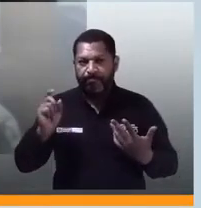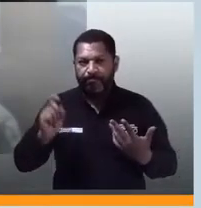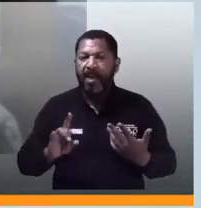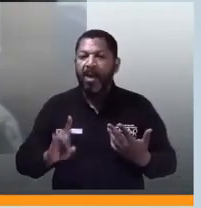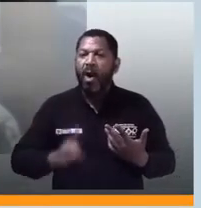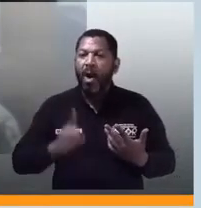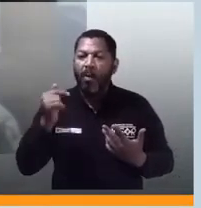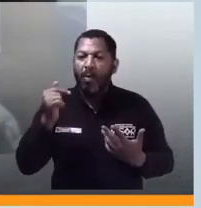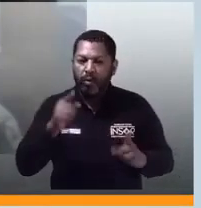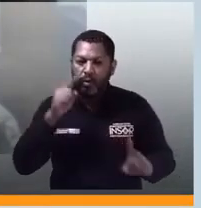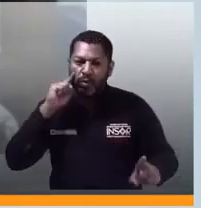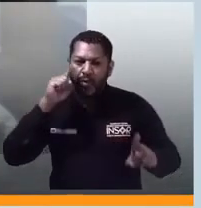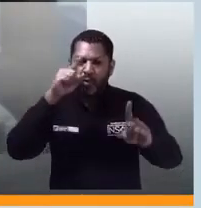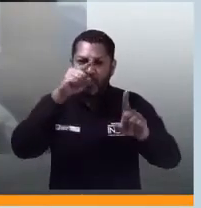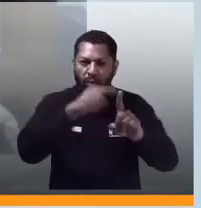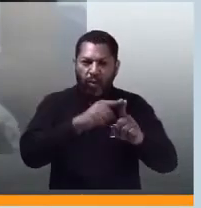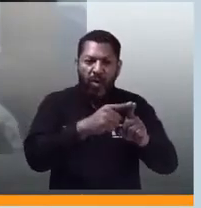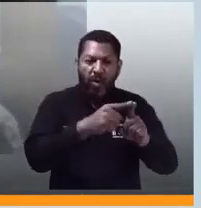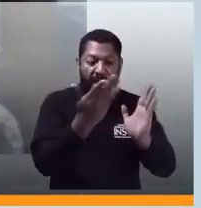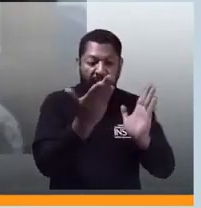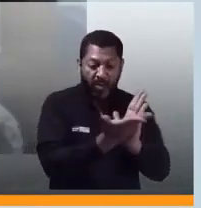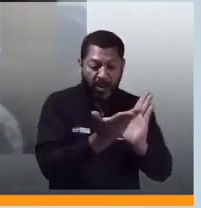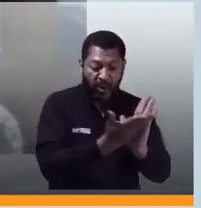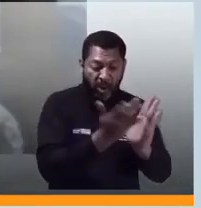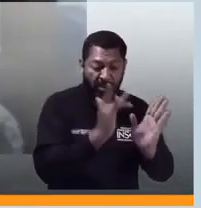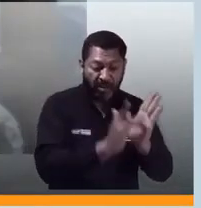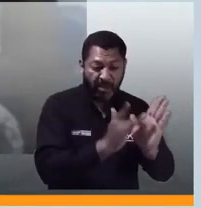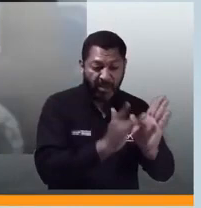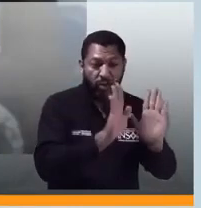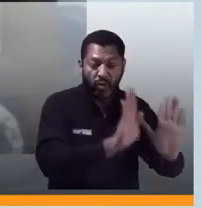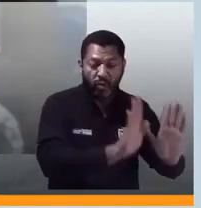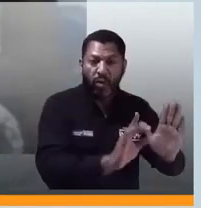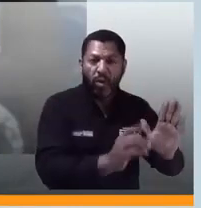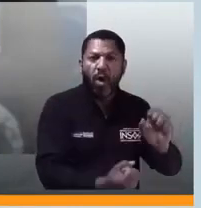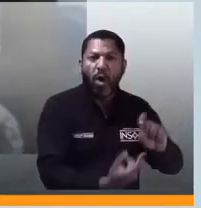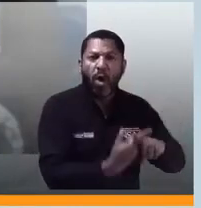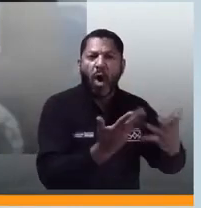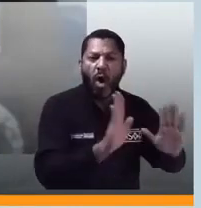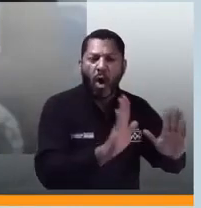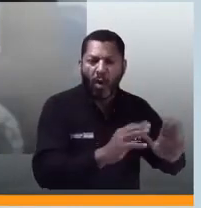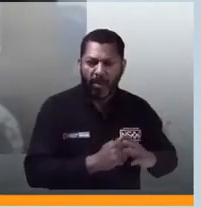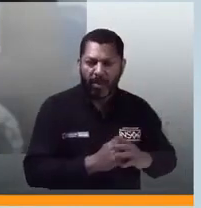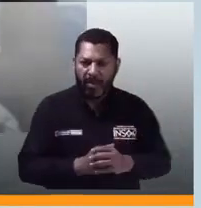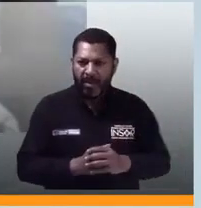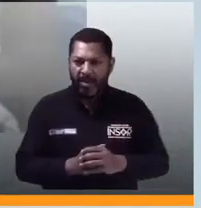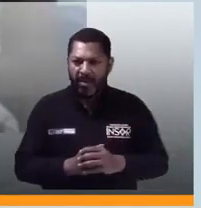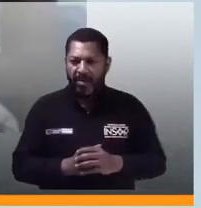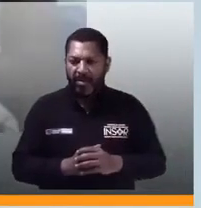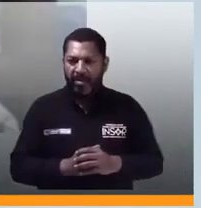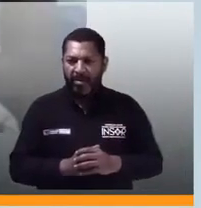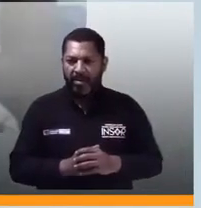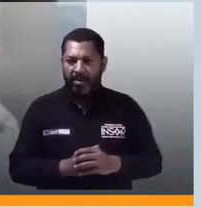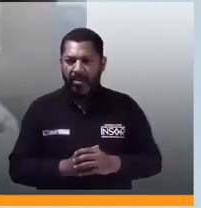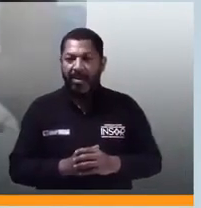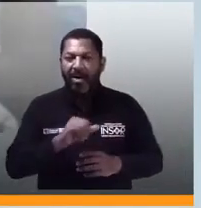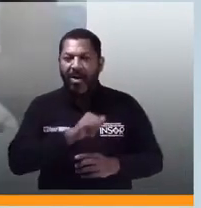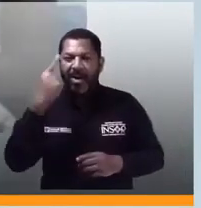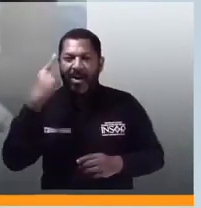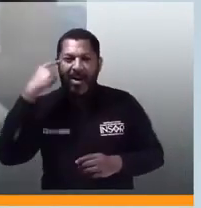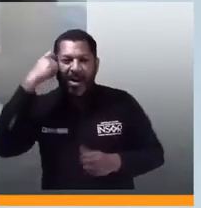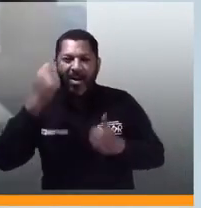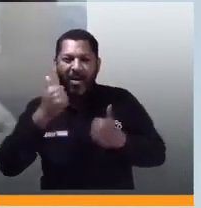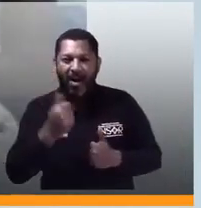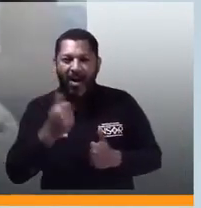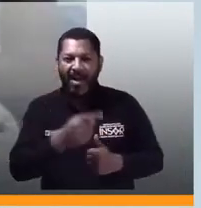orientarnos hacia la educación remota de emergencia. Y pues partiendo de esa premisa, el otro reto es